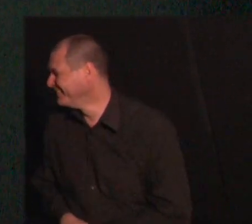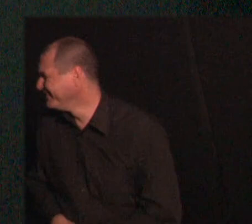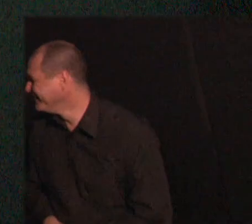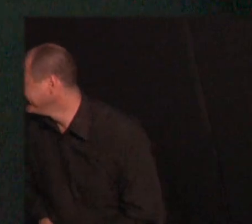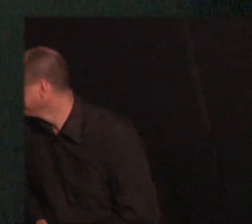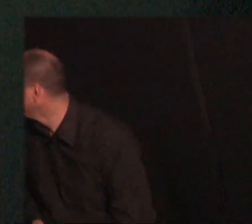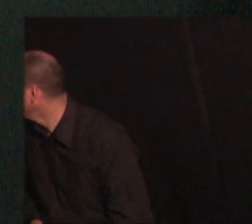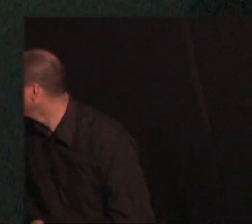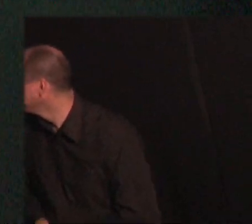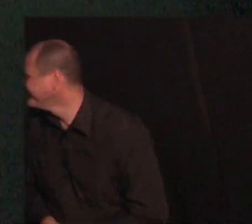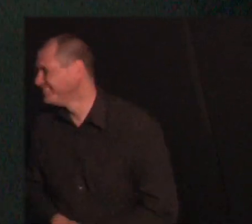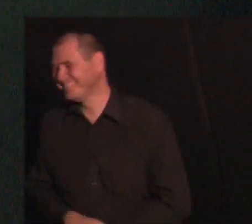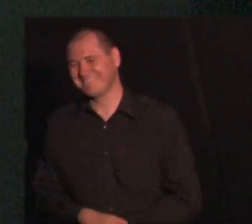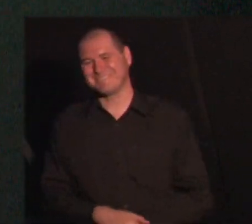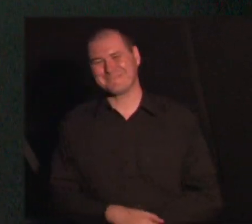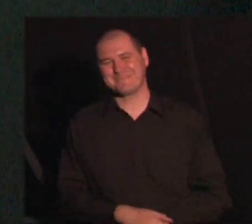nada,